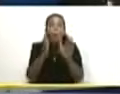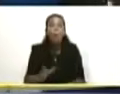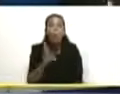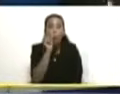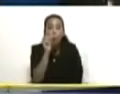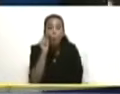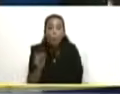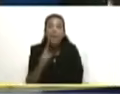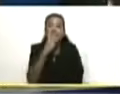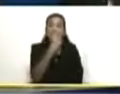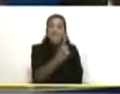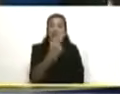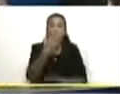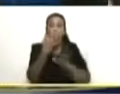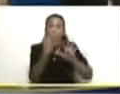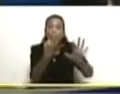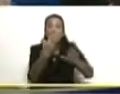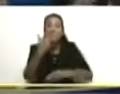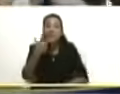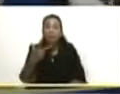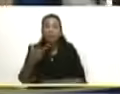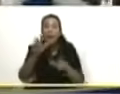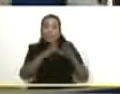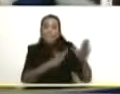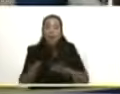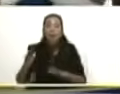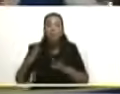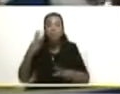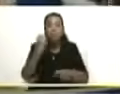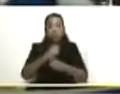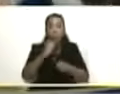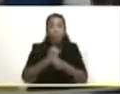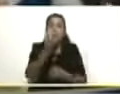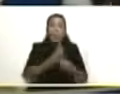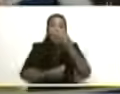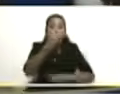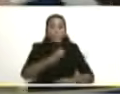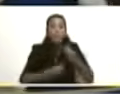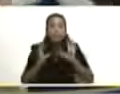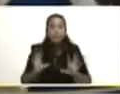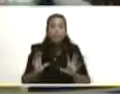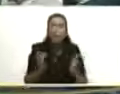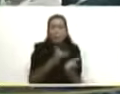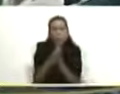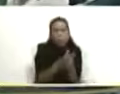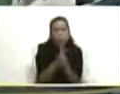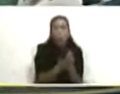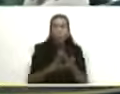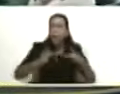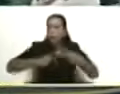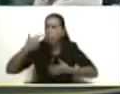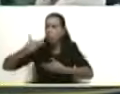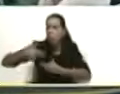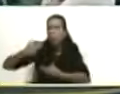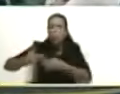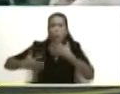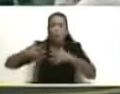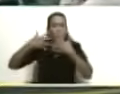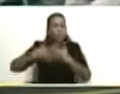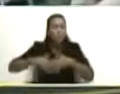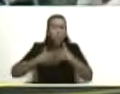en 183 planes de formación: agroalimentarios, construcción, emprendimiento, hidrocarburos,